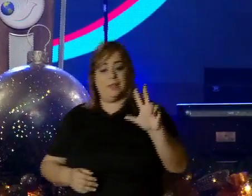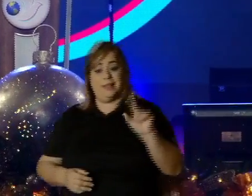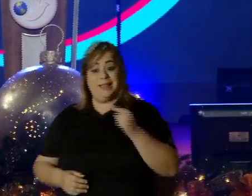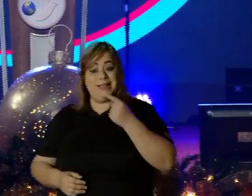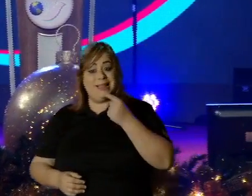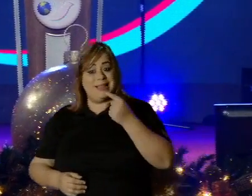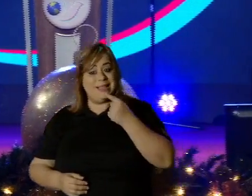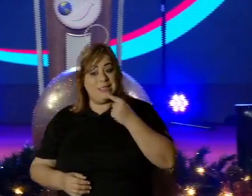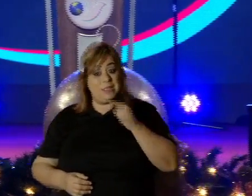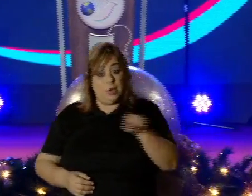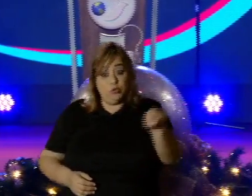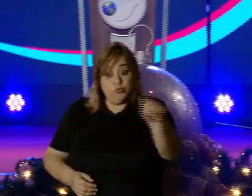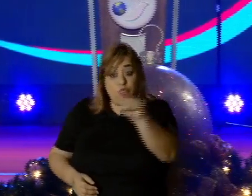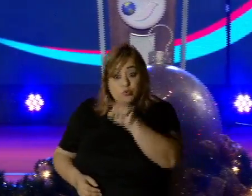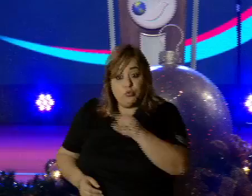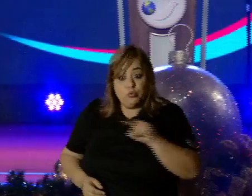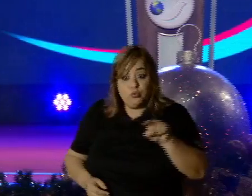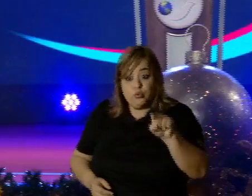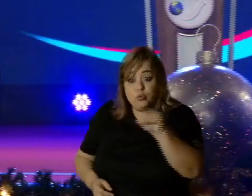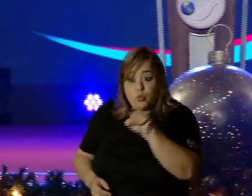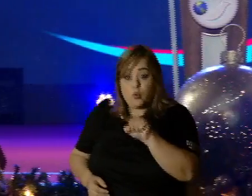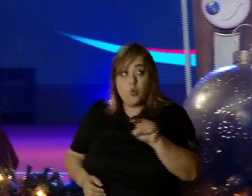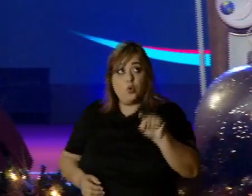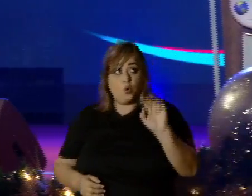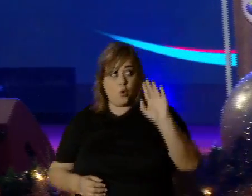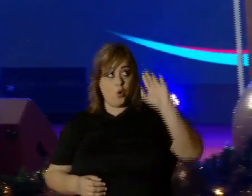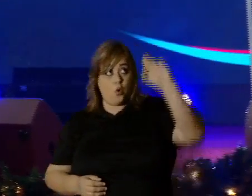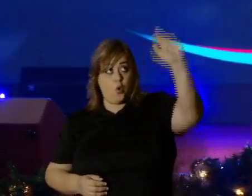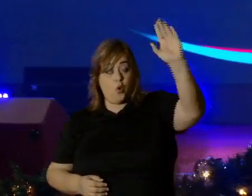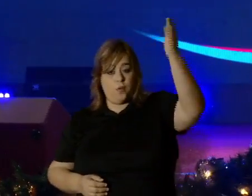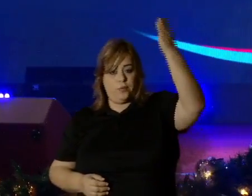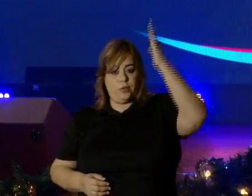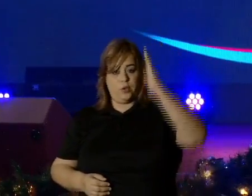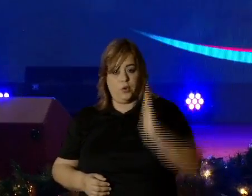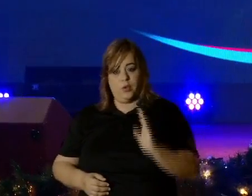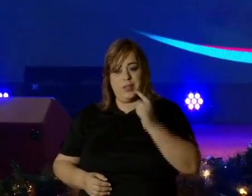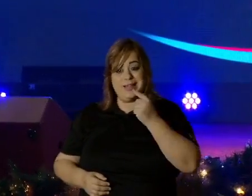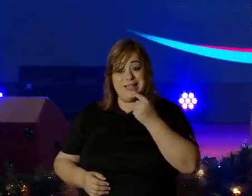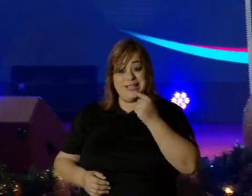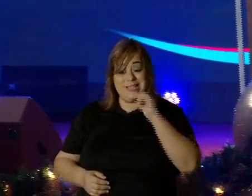acuerda que lo hablamos? Mío eres tú. Mío eres tú.